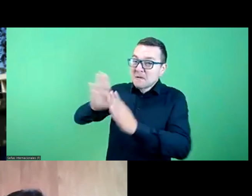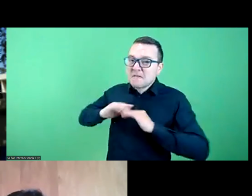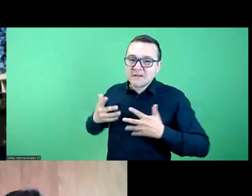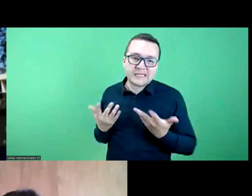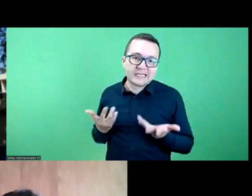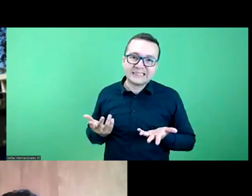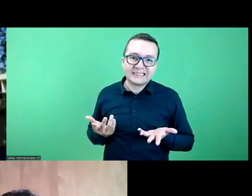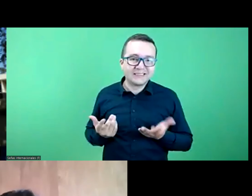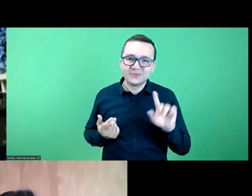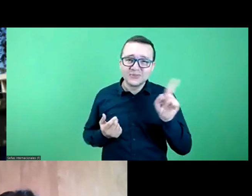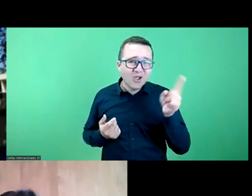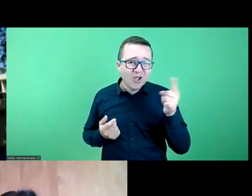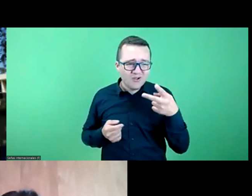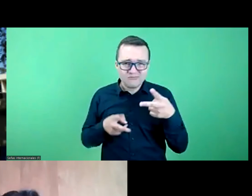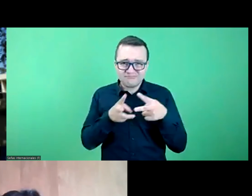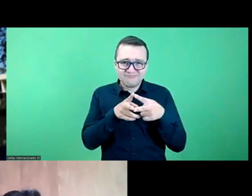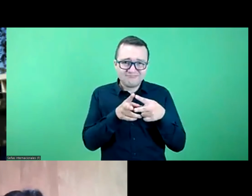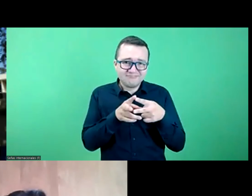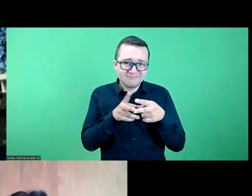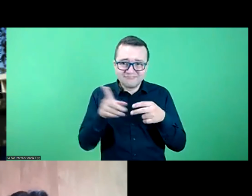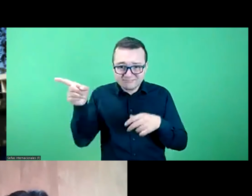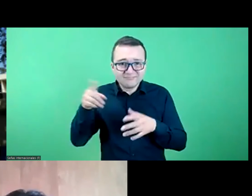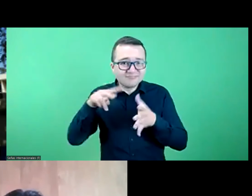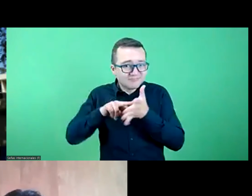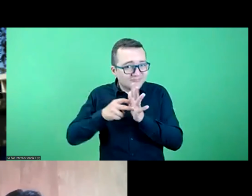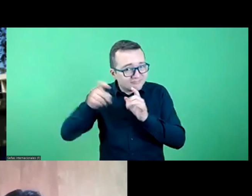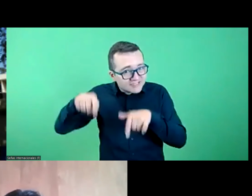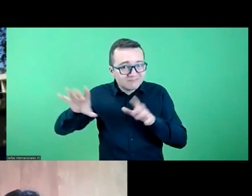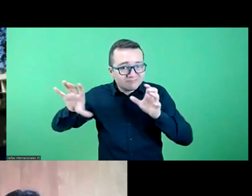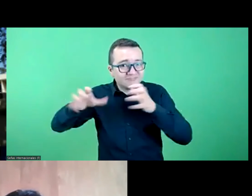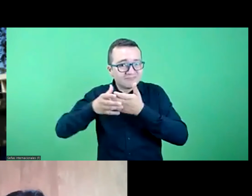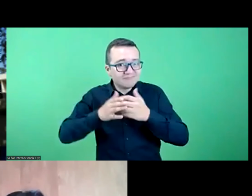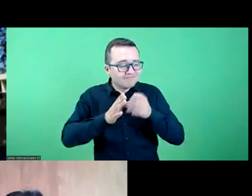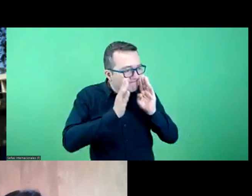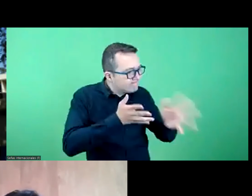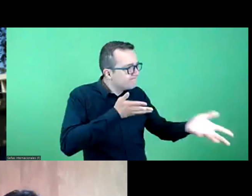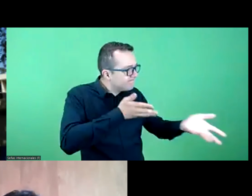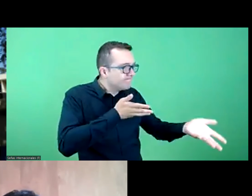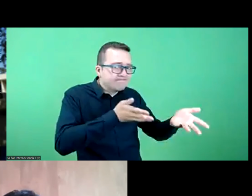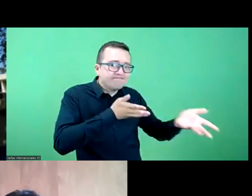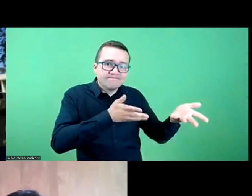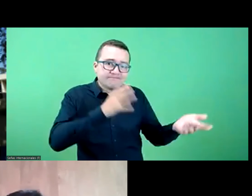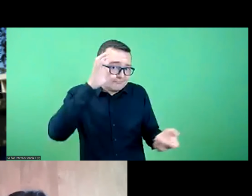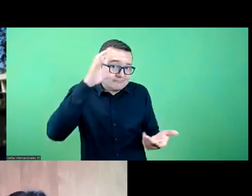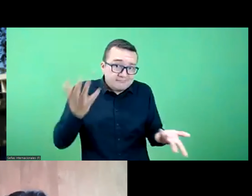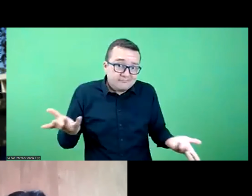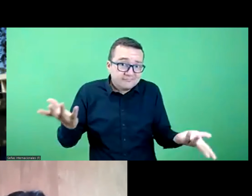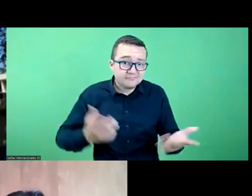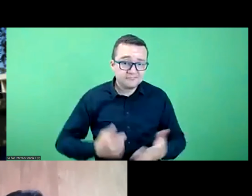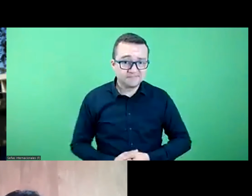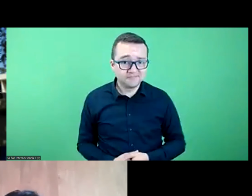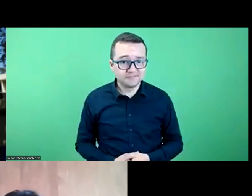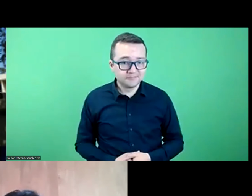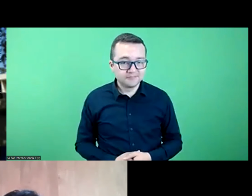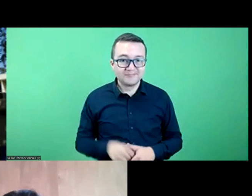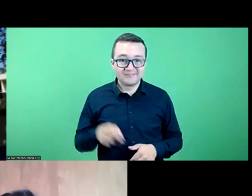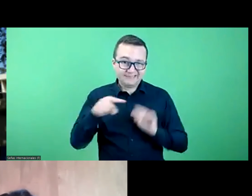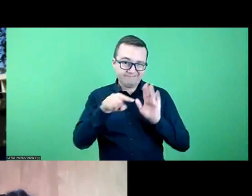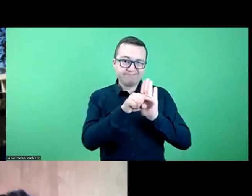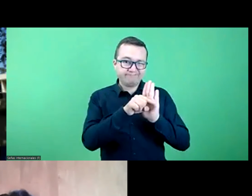activa. Ahora vamos a ver un ejemplo positivo. A continuación, vamos a compartir